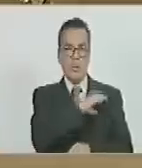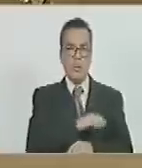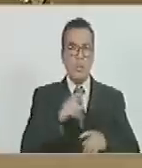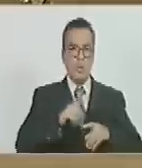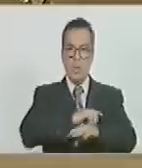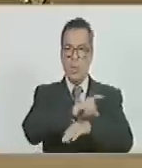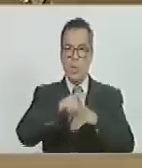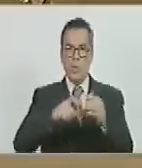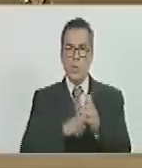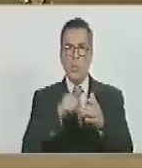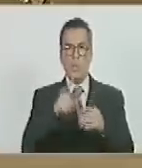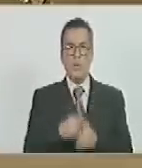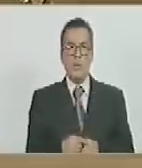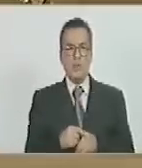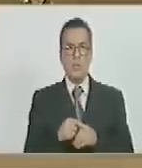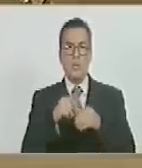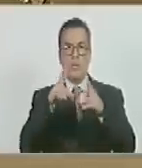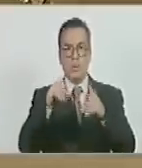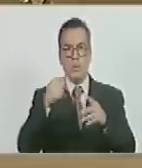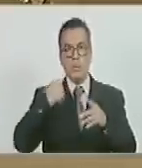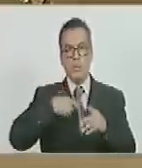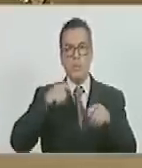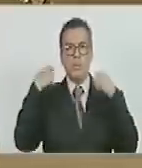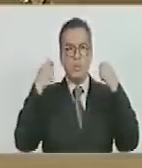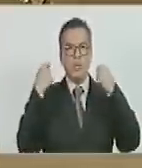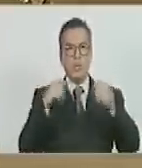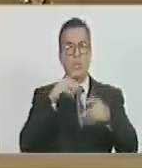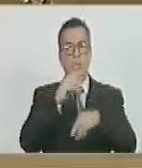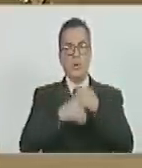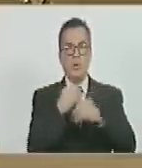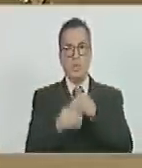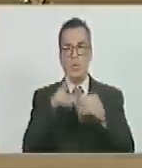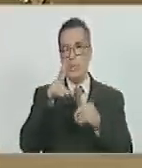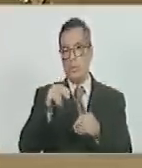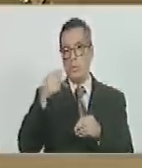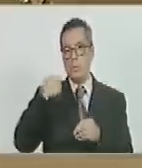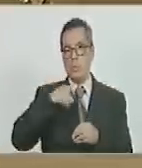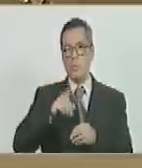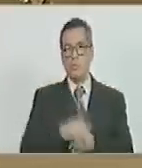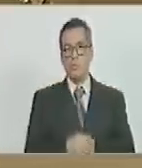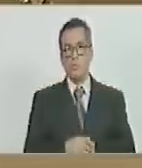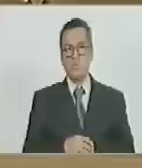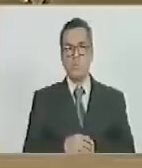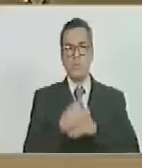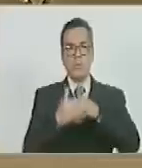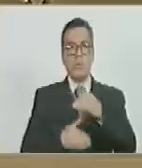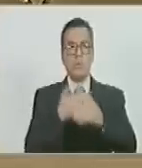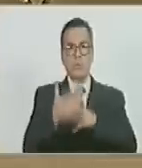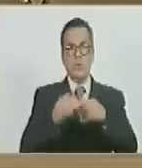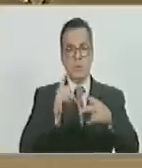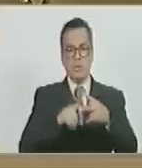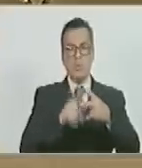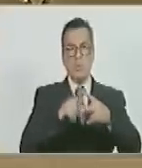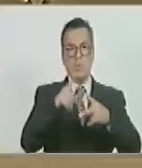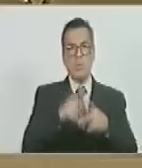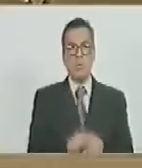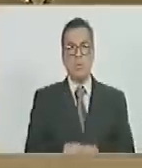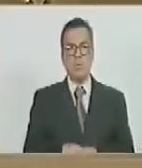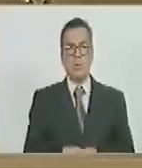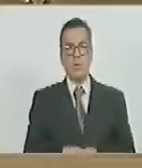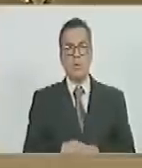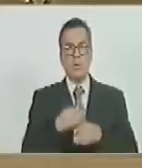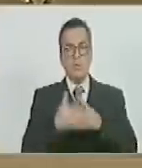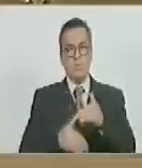manera unánime descarta el reclamo y por lo tanto no se pasa a la segunda etapa, que es la fase de